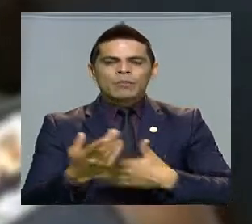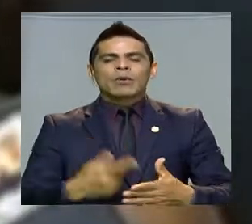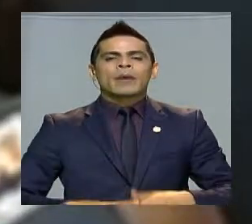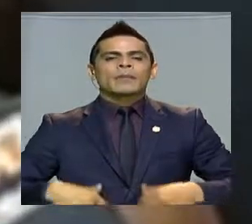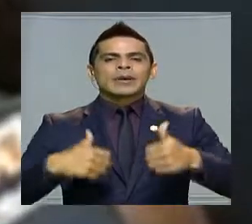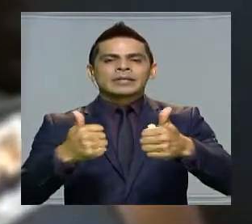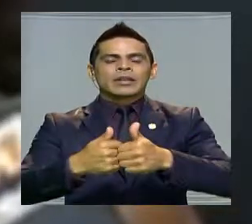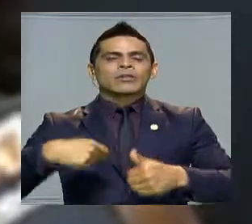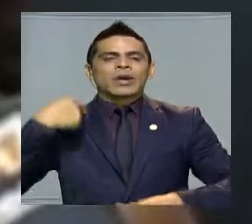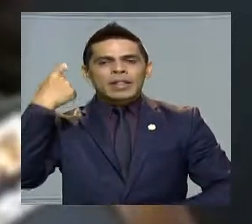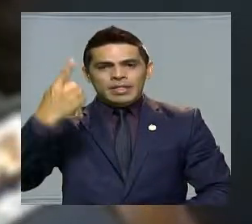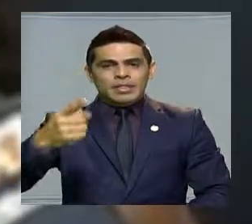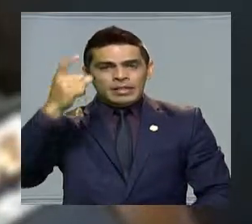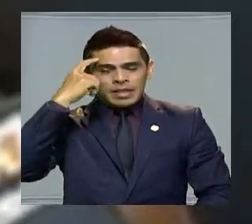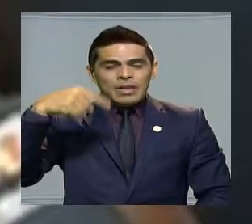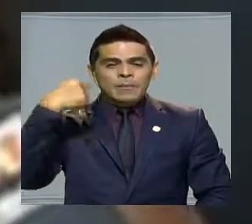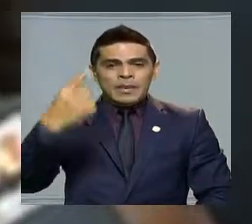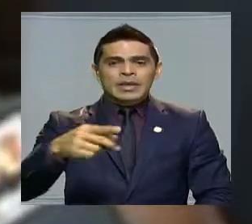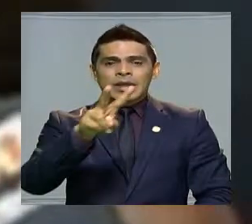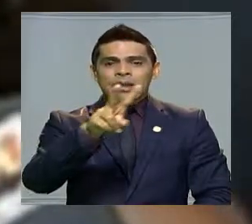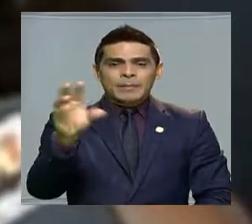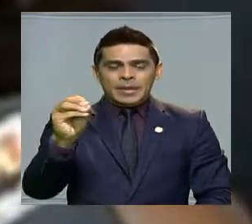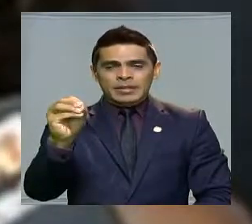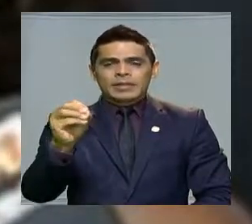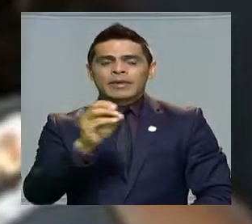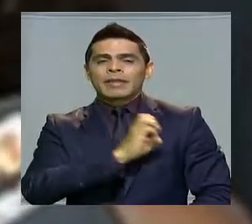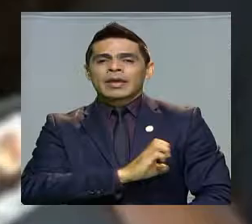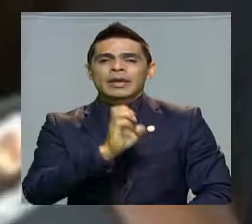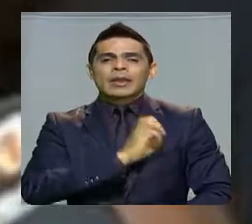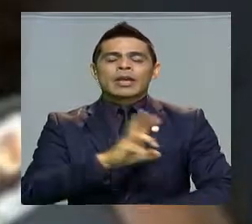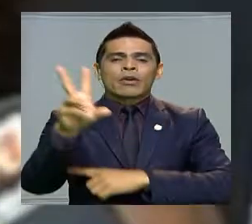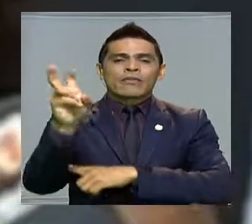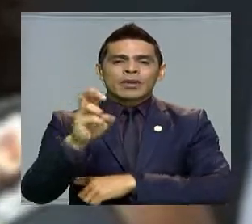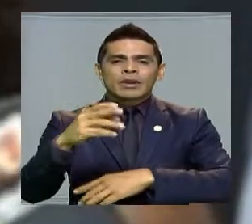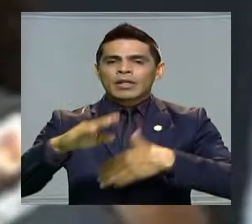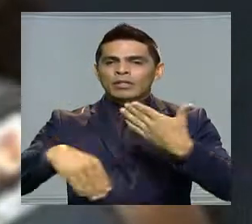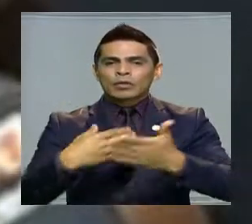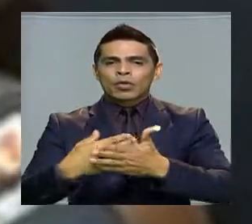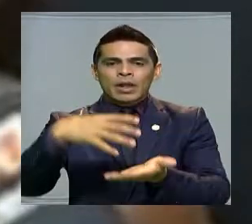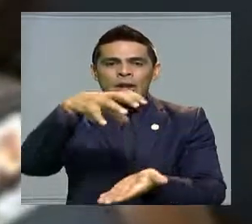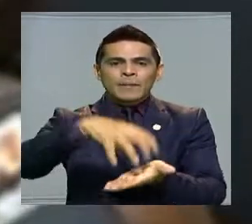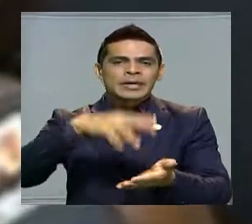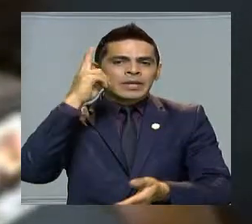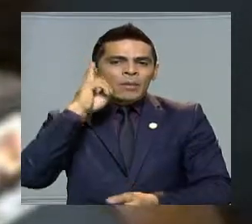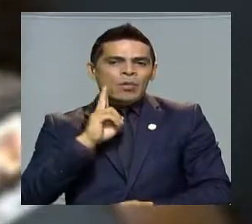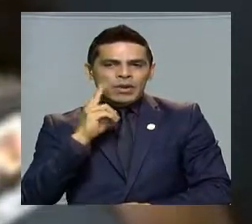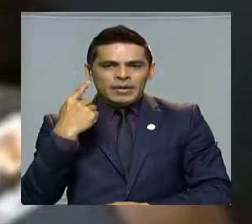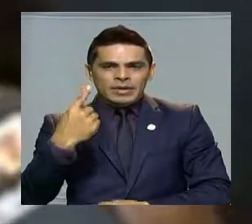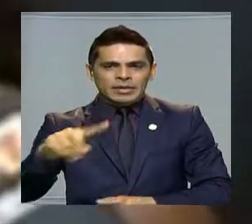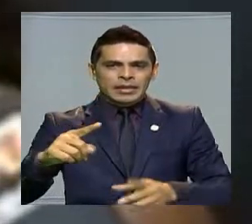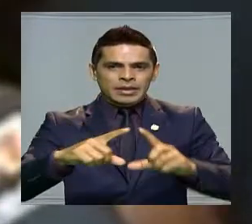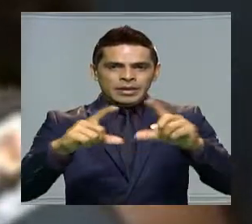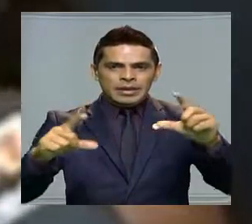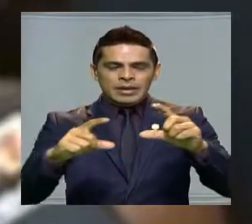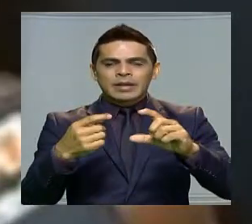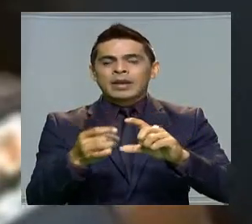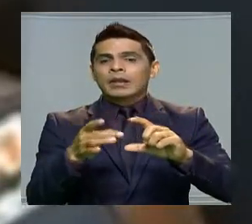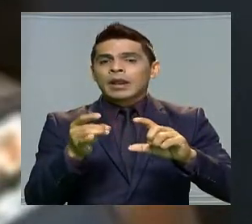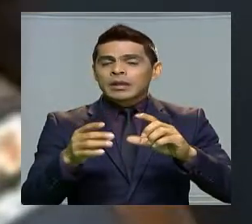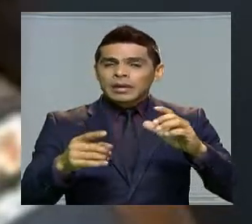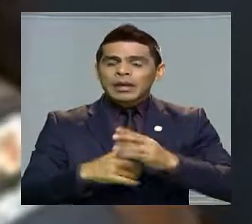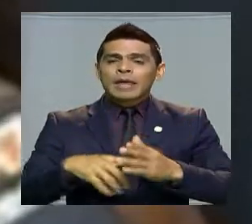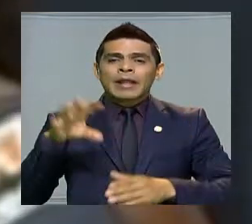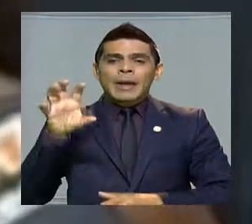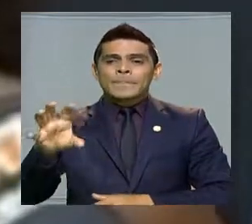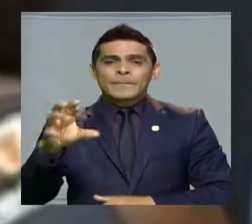de mañana, viernes 20 de enero, en todas las plazas Bolívar y obtener nuestro carné de la patria. Un carné